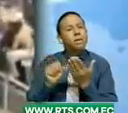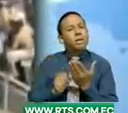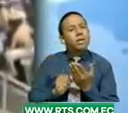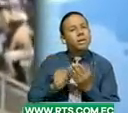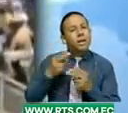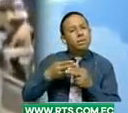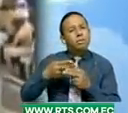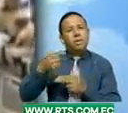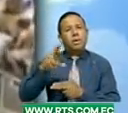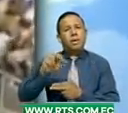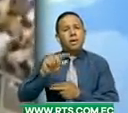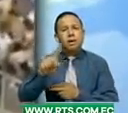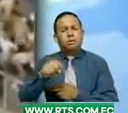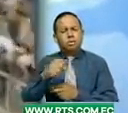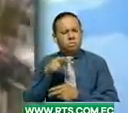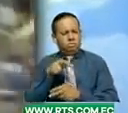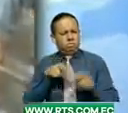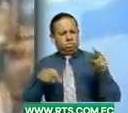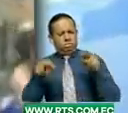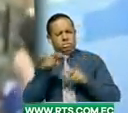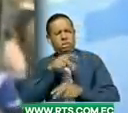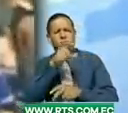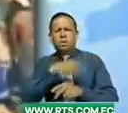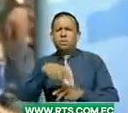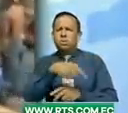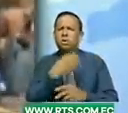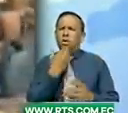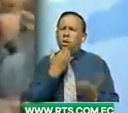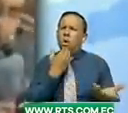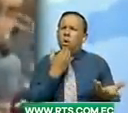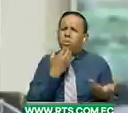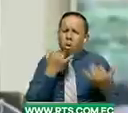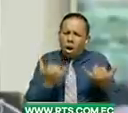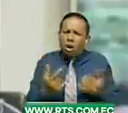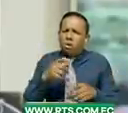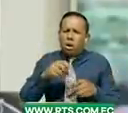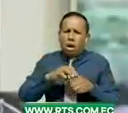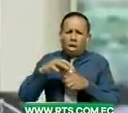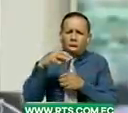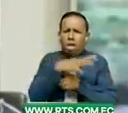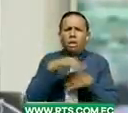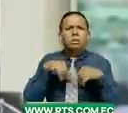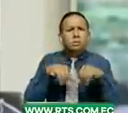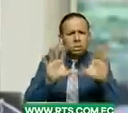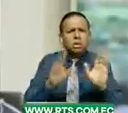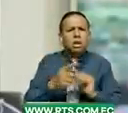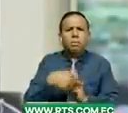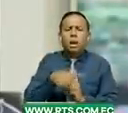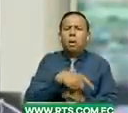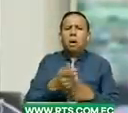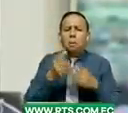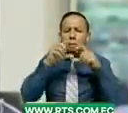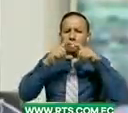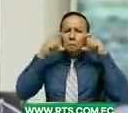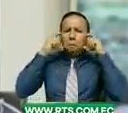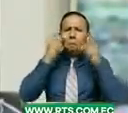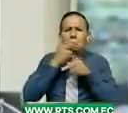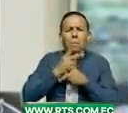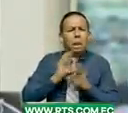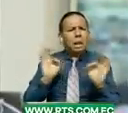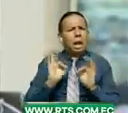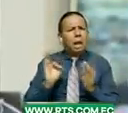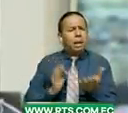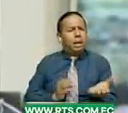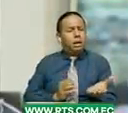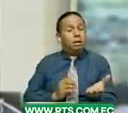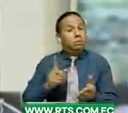comportamiento de los hinchas al no haber todavía un control de la pandemia. Observaremos qué es lo que sucede en las próximas semanas para determinar